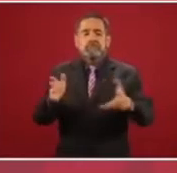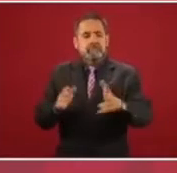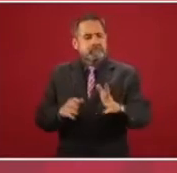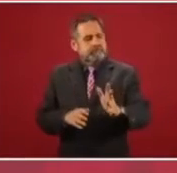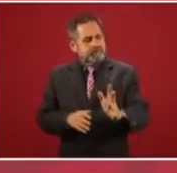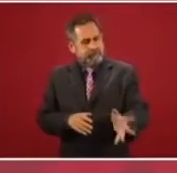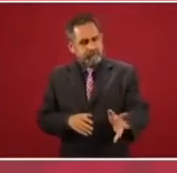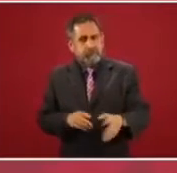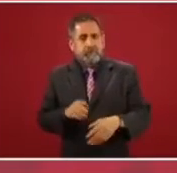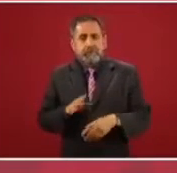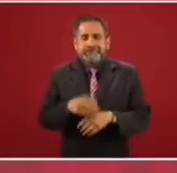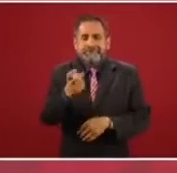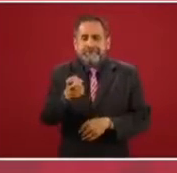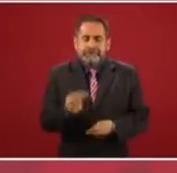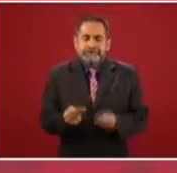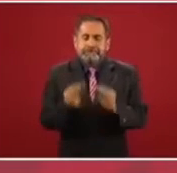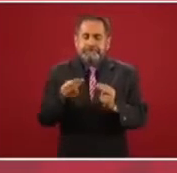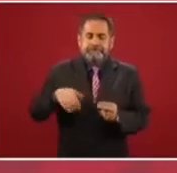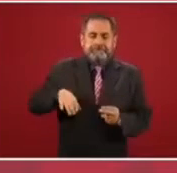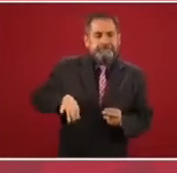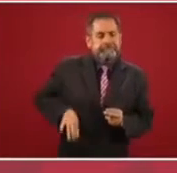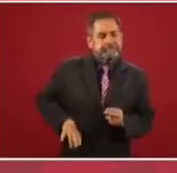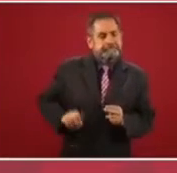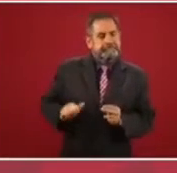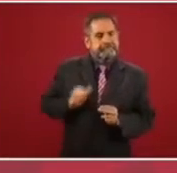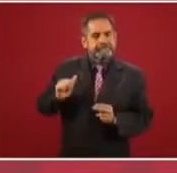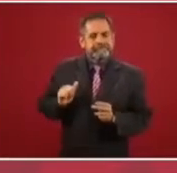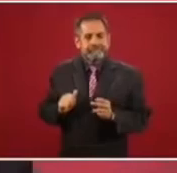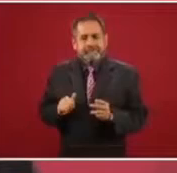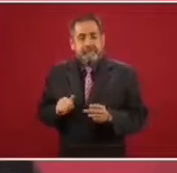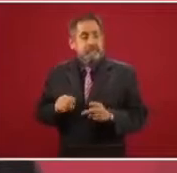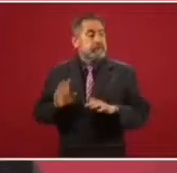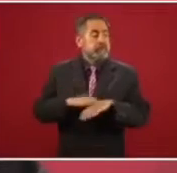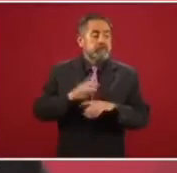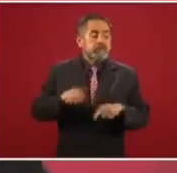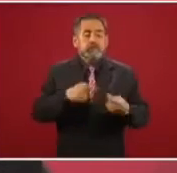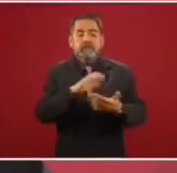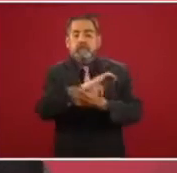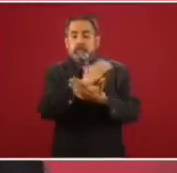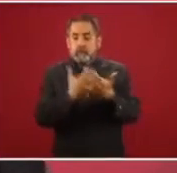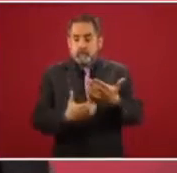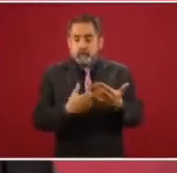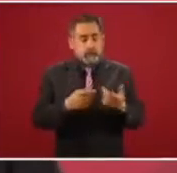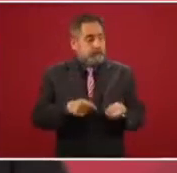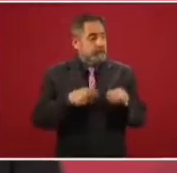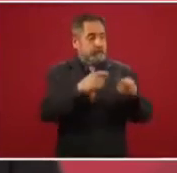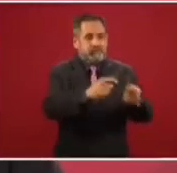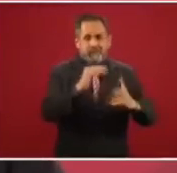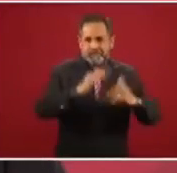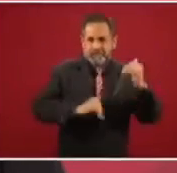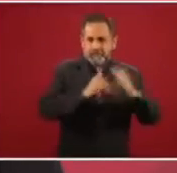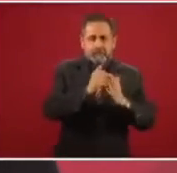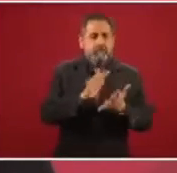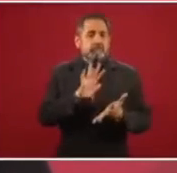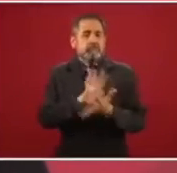allí estaba el negocio de contratistas vinculados con políticos